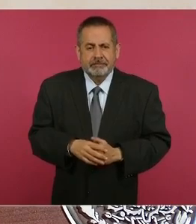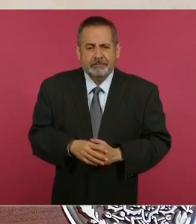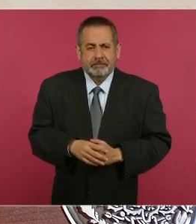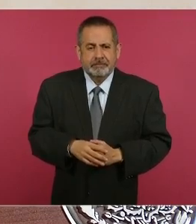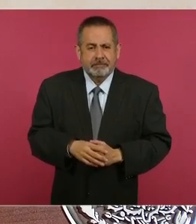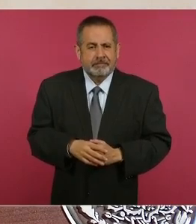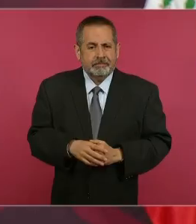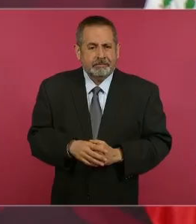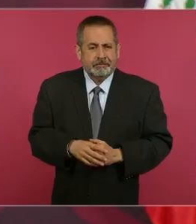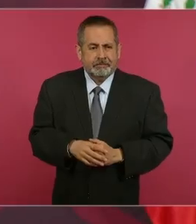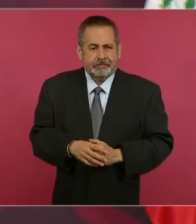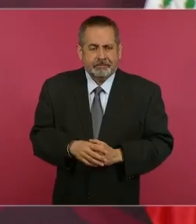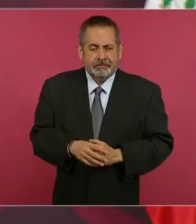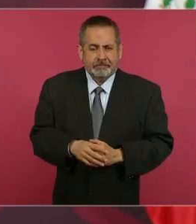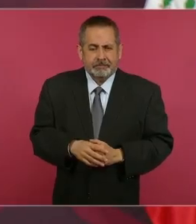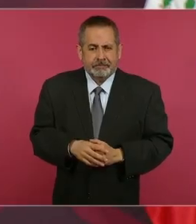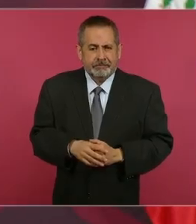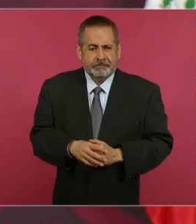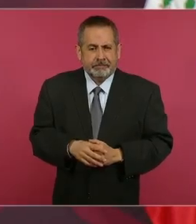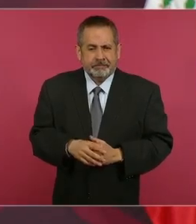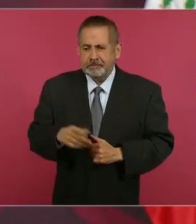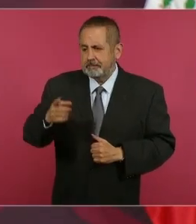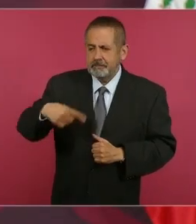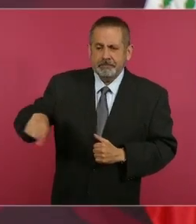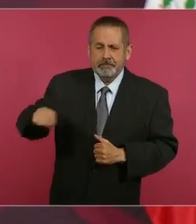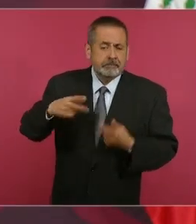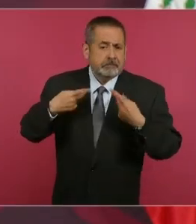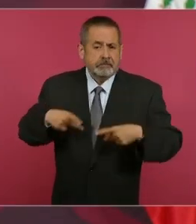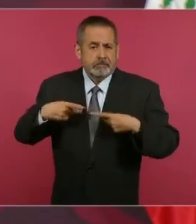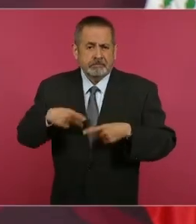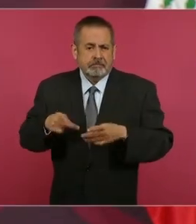no están en la confrontación